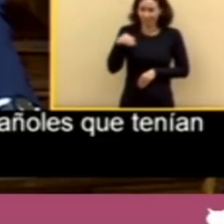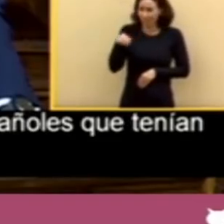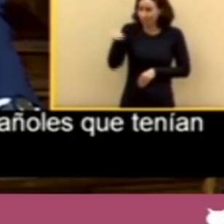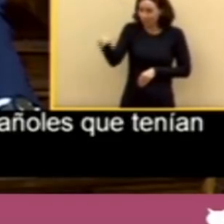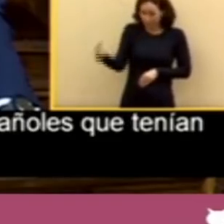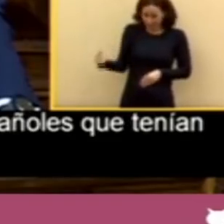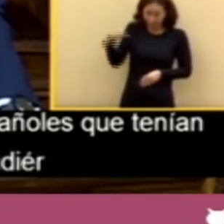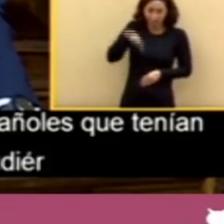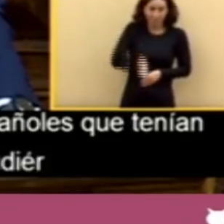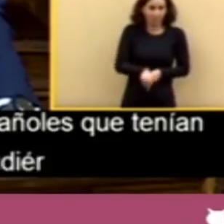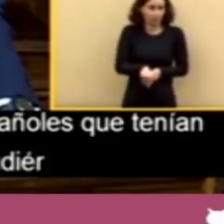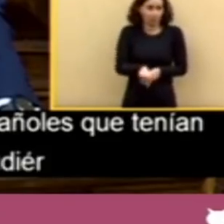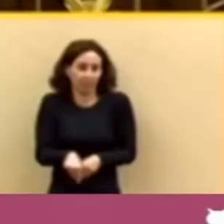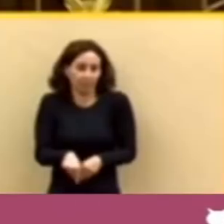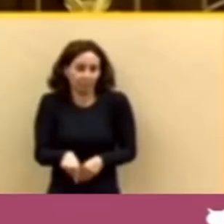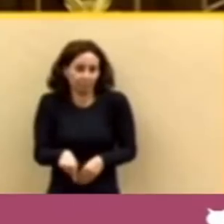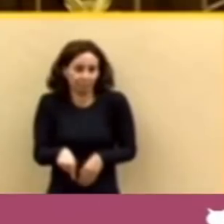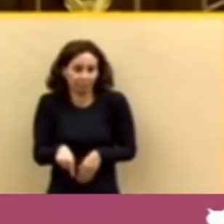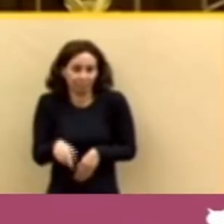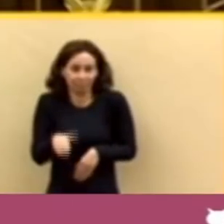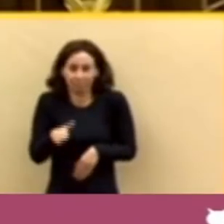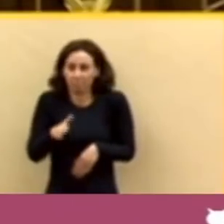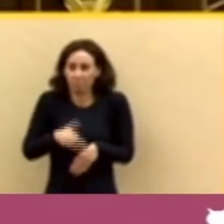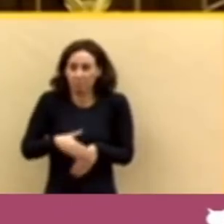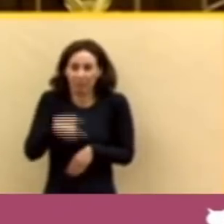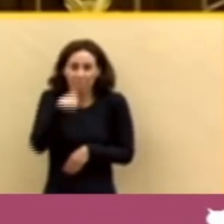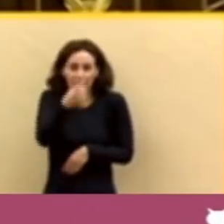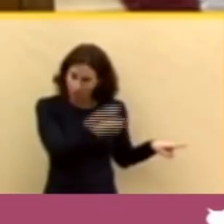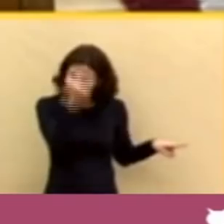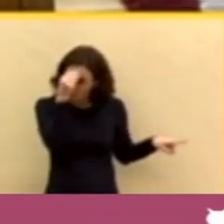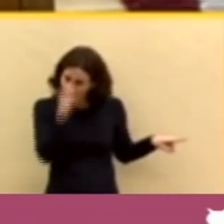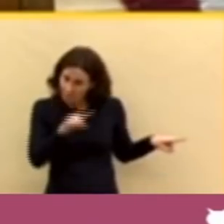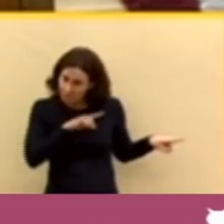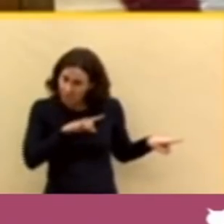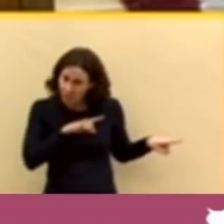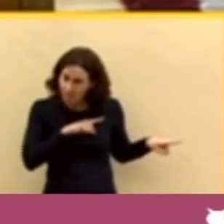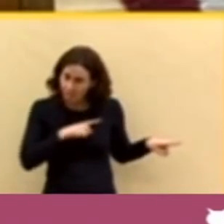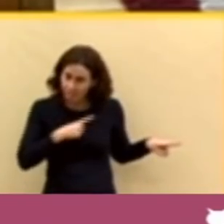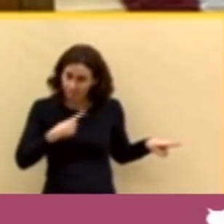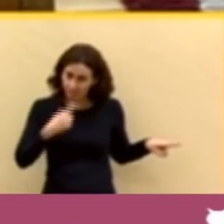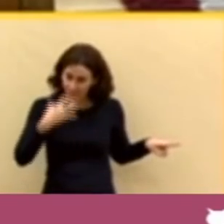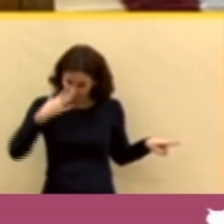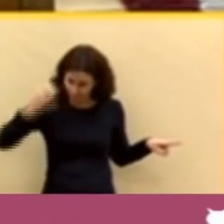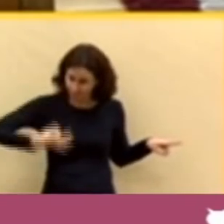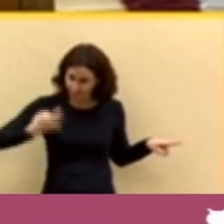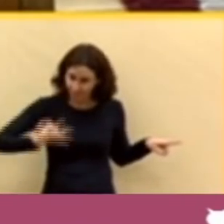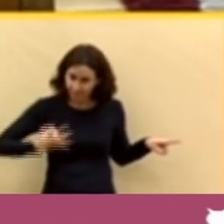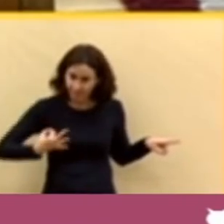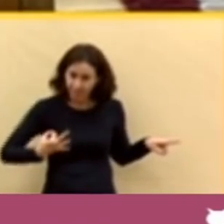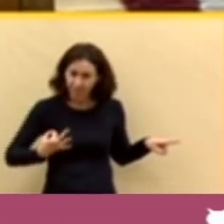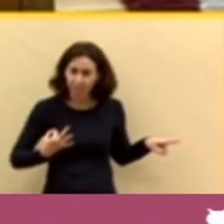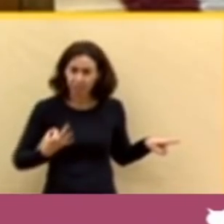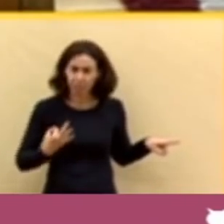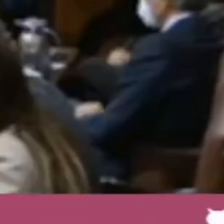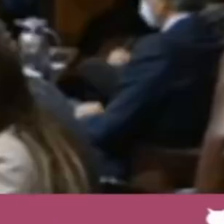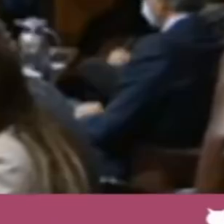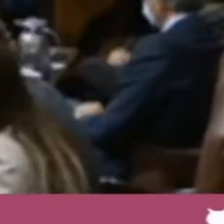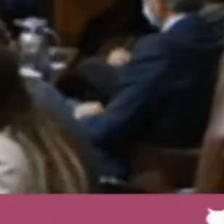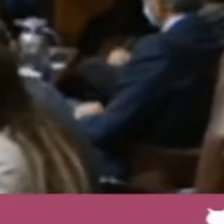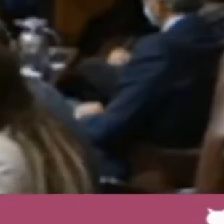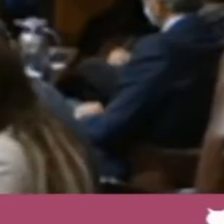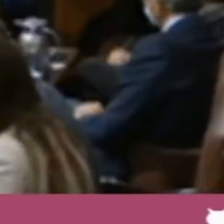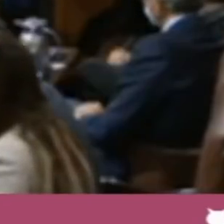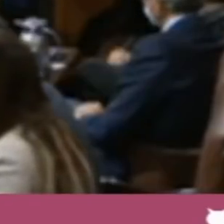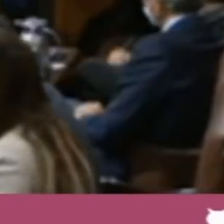con vosotros. Es decir, no es lo mismo tomar una decisión desde el primer minuto, comunicarla y explicarla, que hacerlo en el último momento porque puede ser